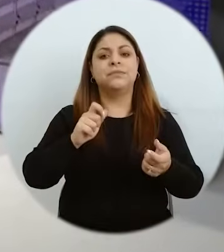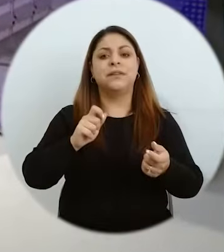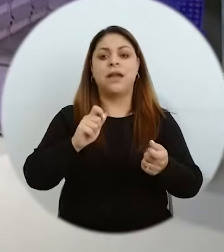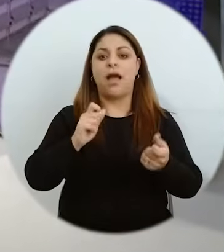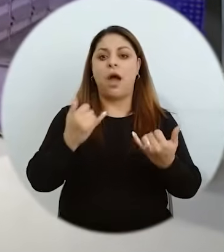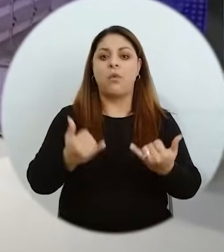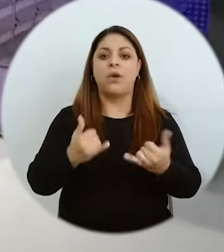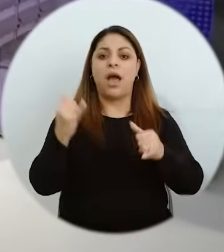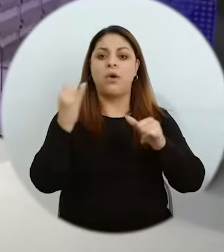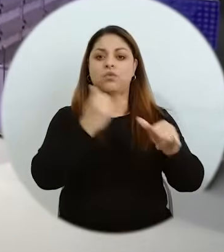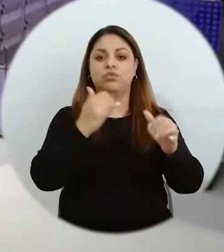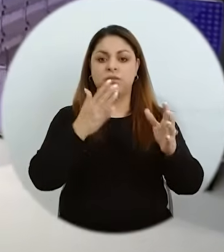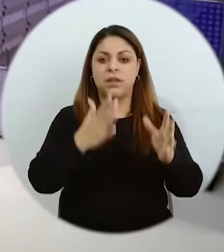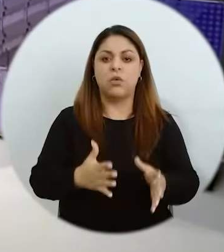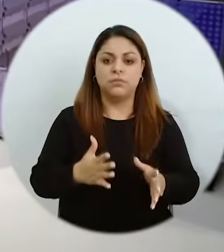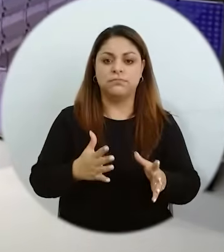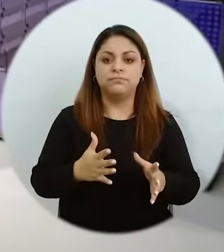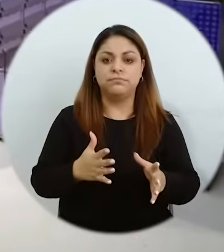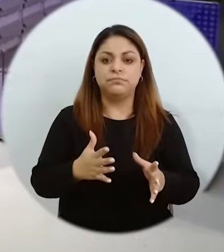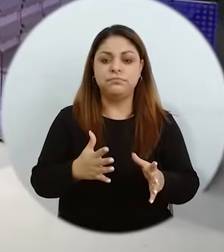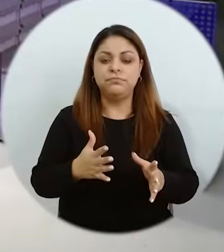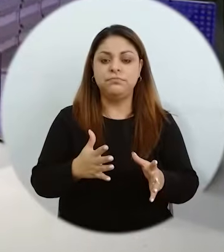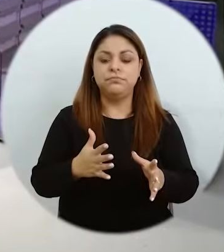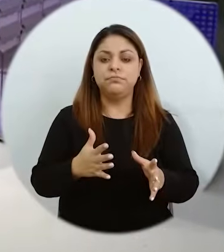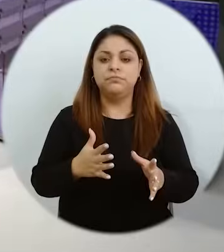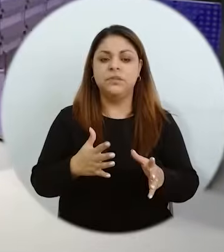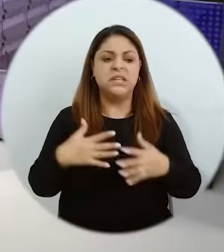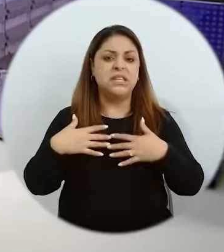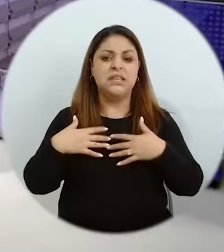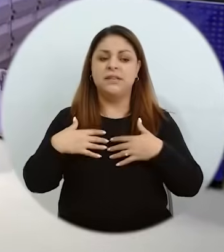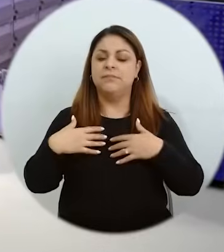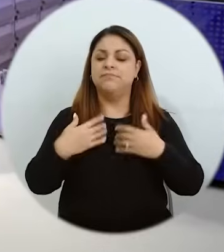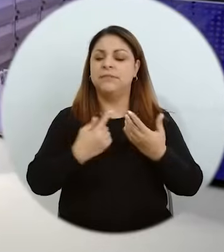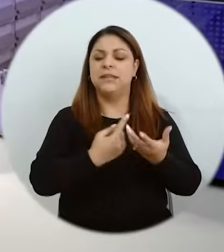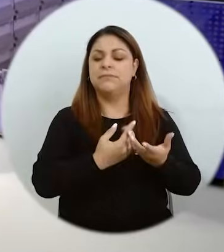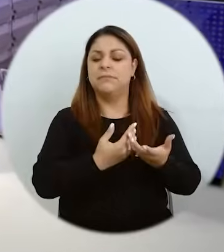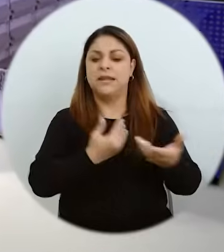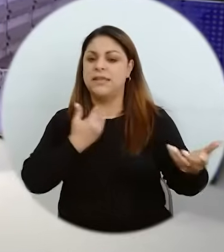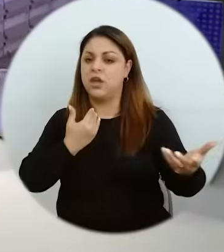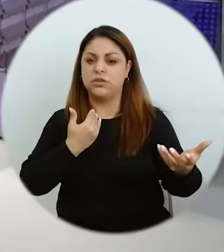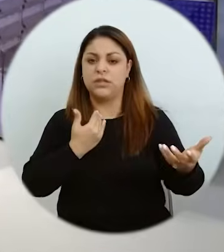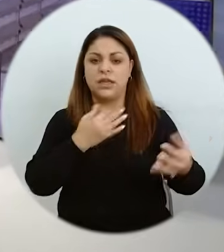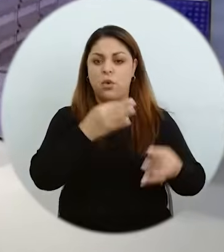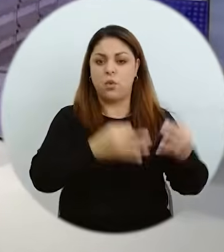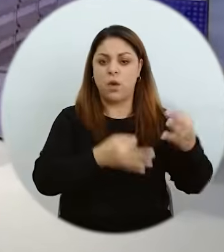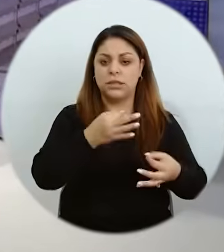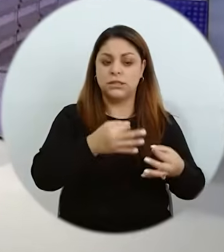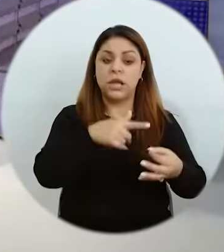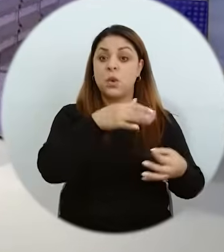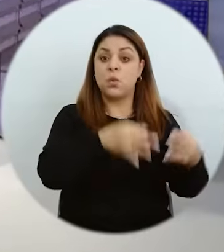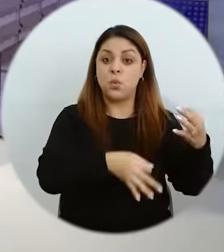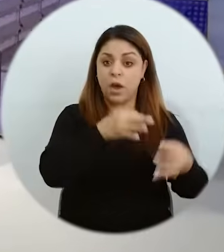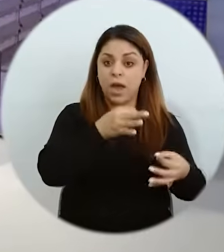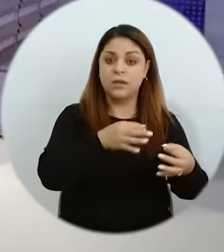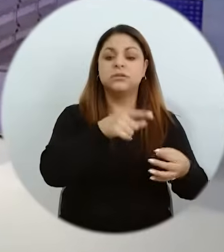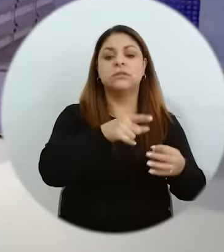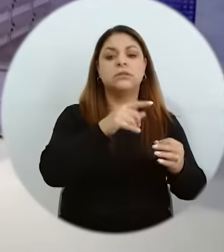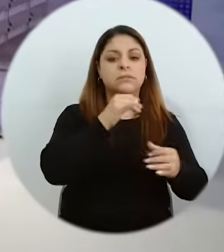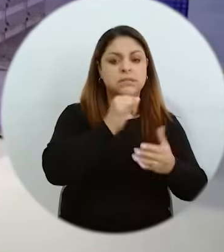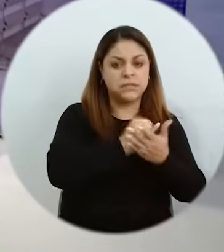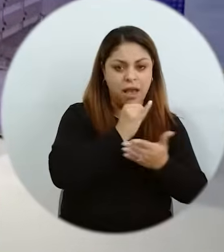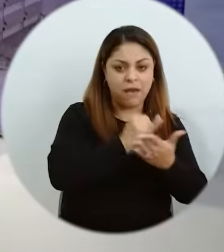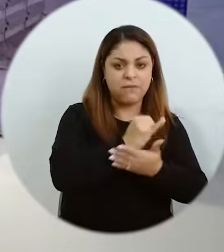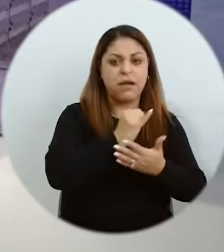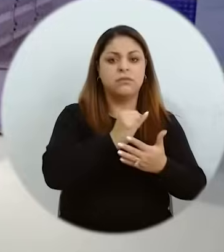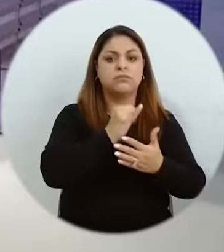en acusador desprendiéndose del juez. Es que a eso se olvida mucho. El juez de instrucción investigaba